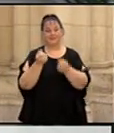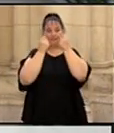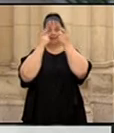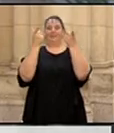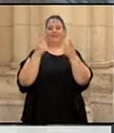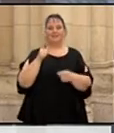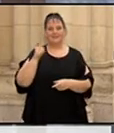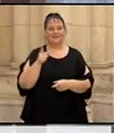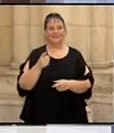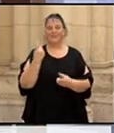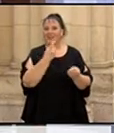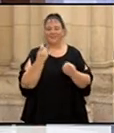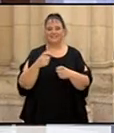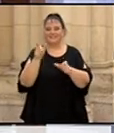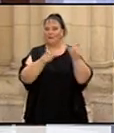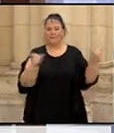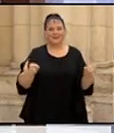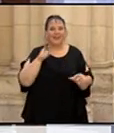esto es lo que más necesita esta humanidad?